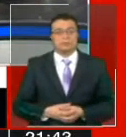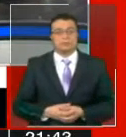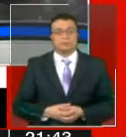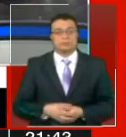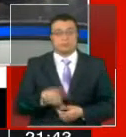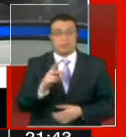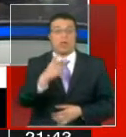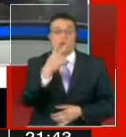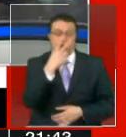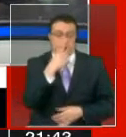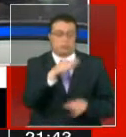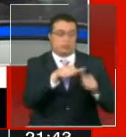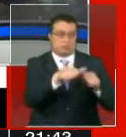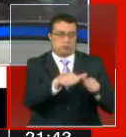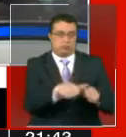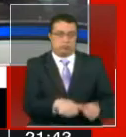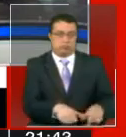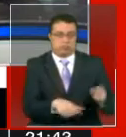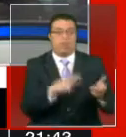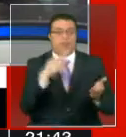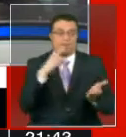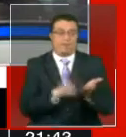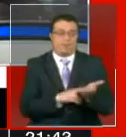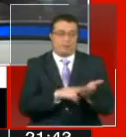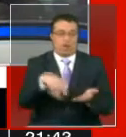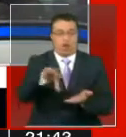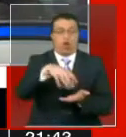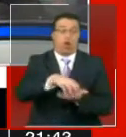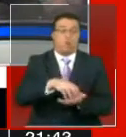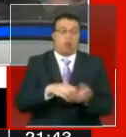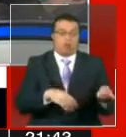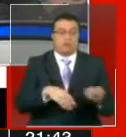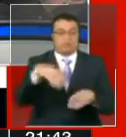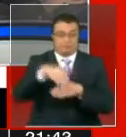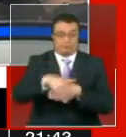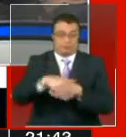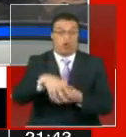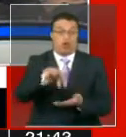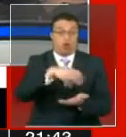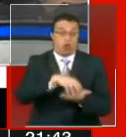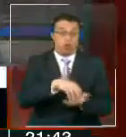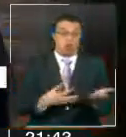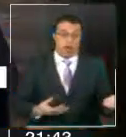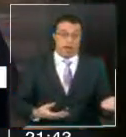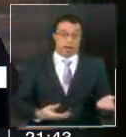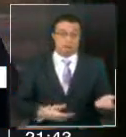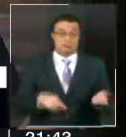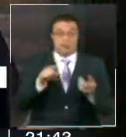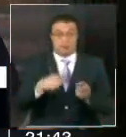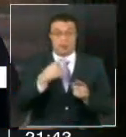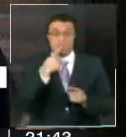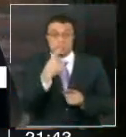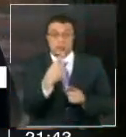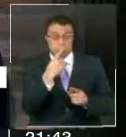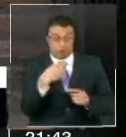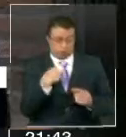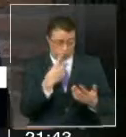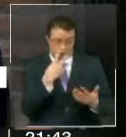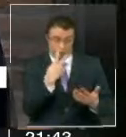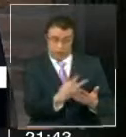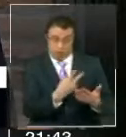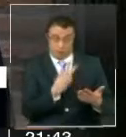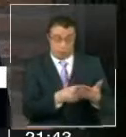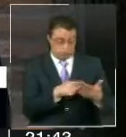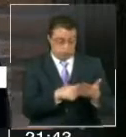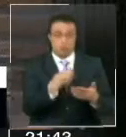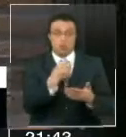Bueno, el conocimiento de la realidad comunal. Esta es una elección comunal. Además, las encuestas que yo he visto, los